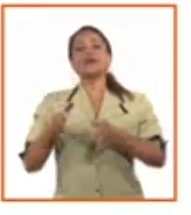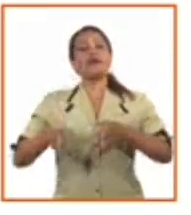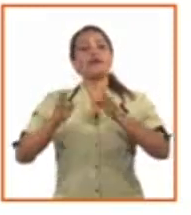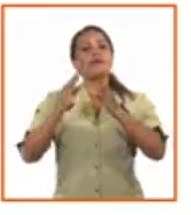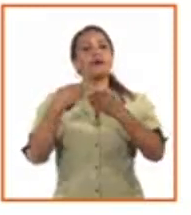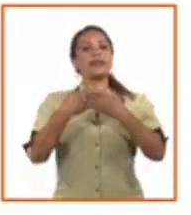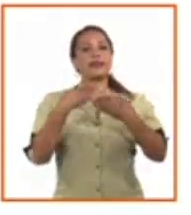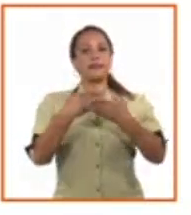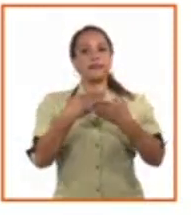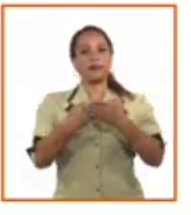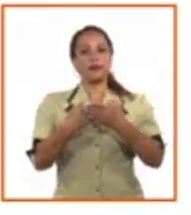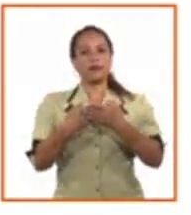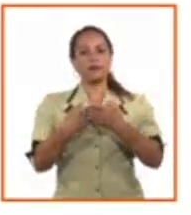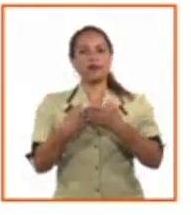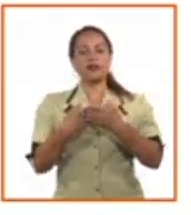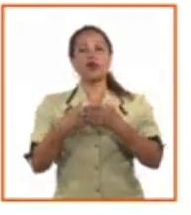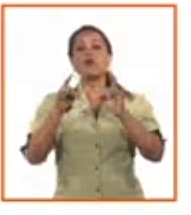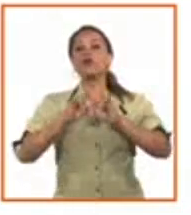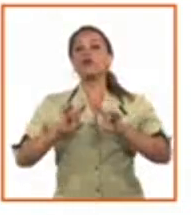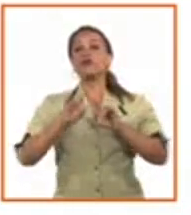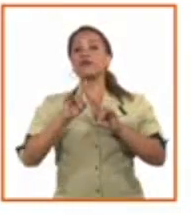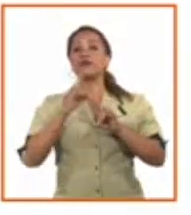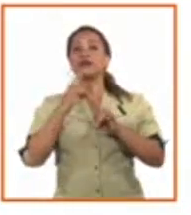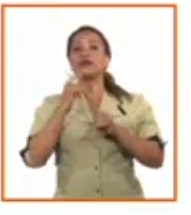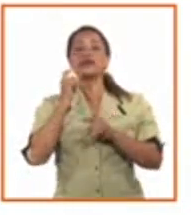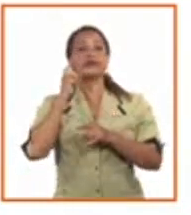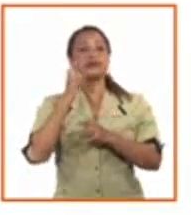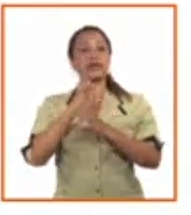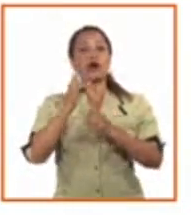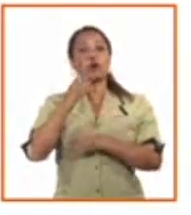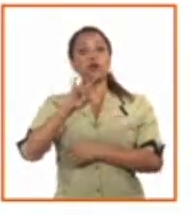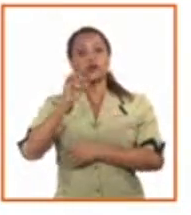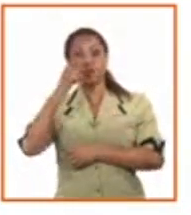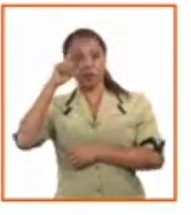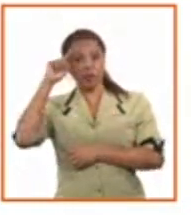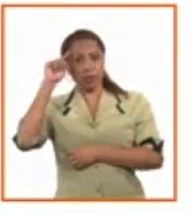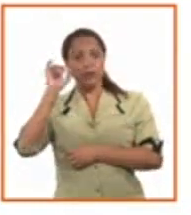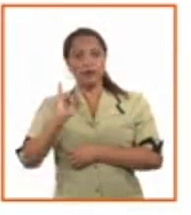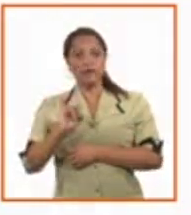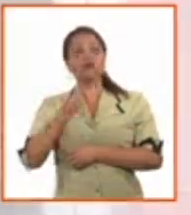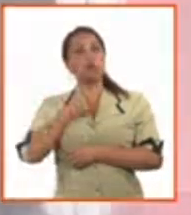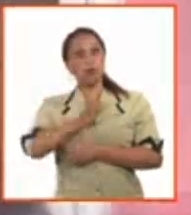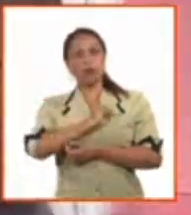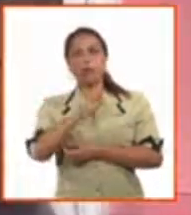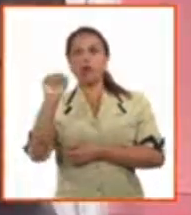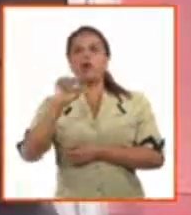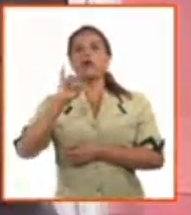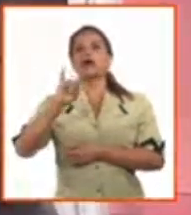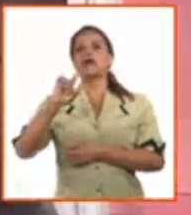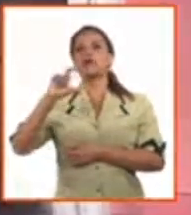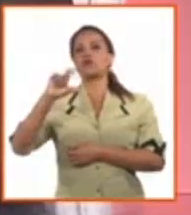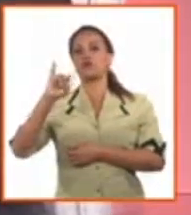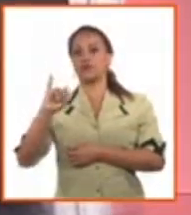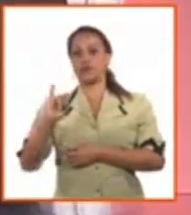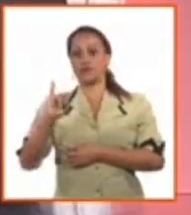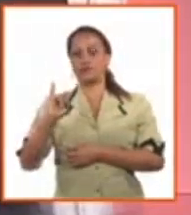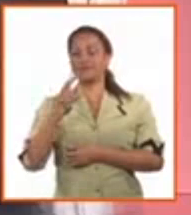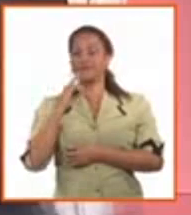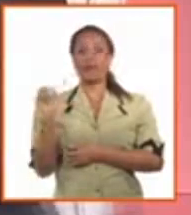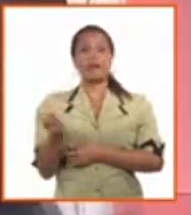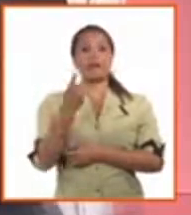pruebas aquí hay una articulación muy fuerte con un nivel formativo o sea con la universidad de ciencias informáticas de la cual soy graduado curioso de la primera grabación